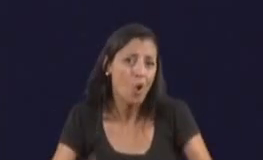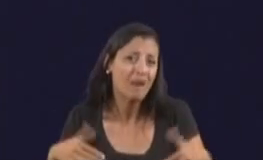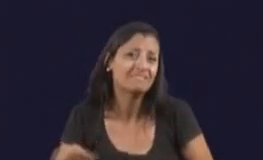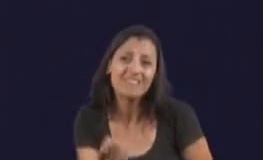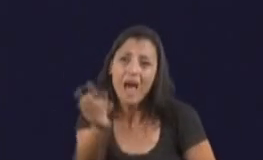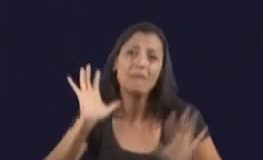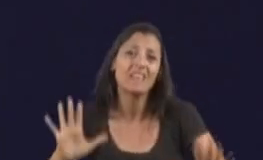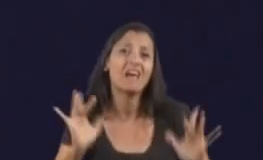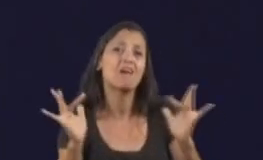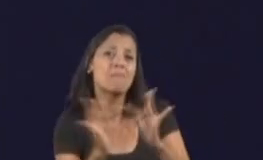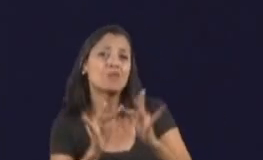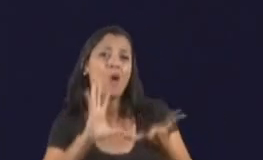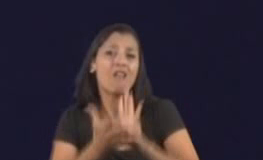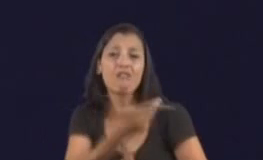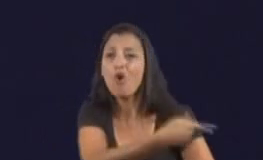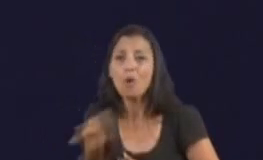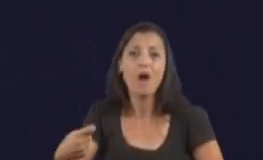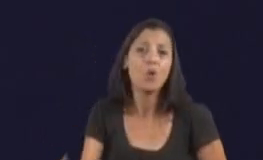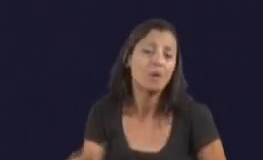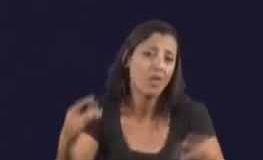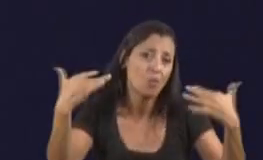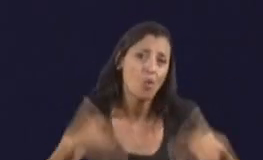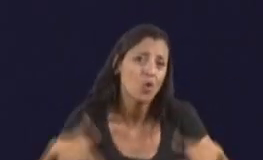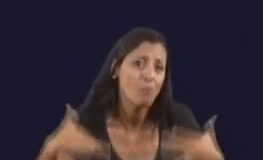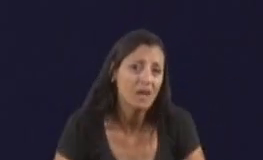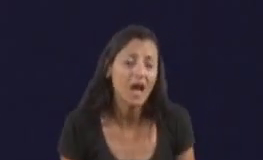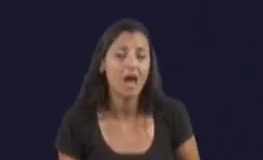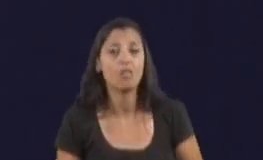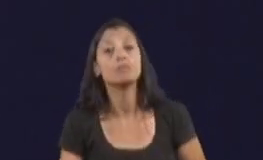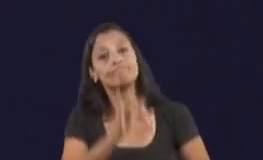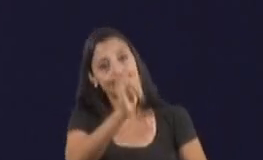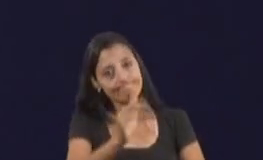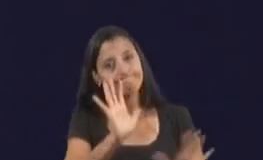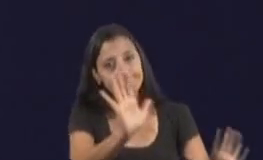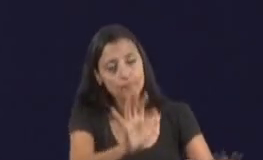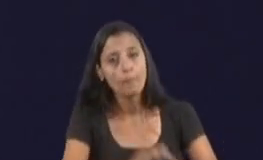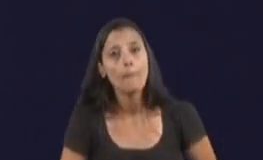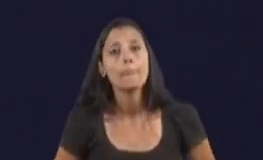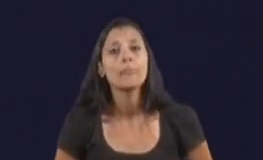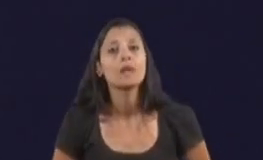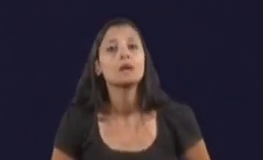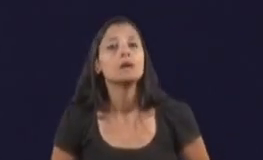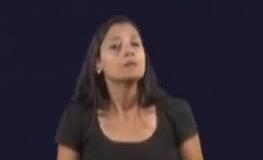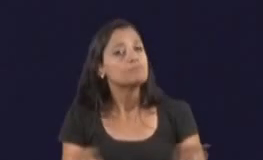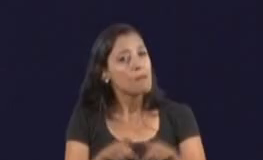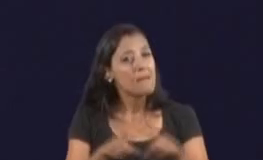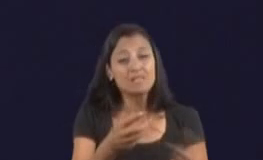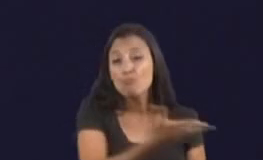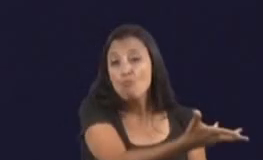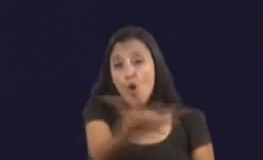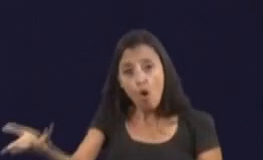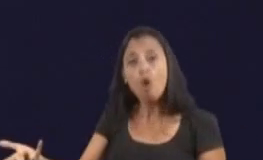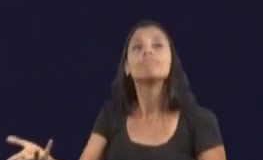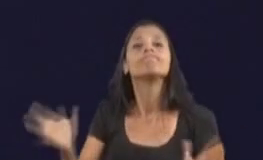se da Bueno, hay una intención de que en parte de ese universo haya un